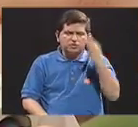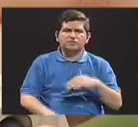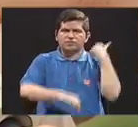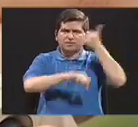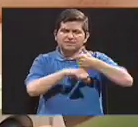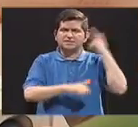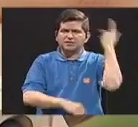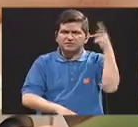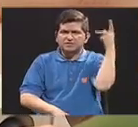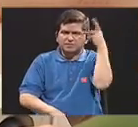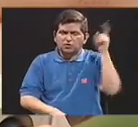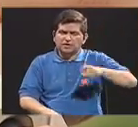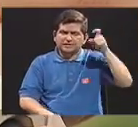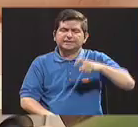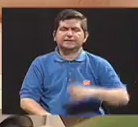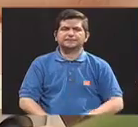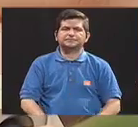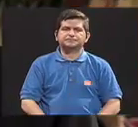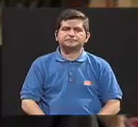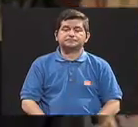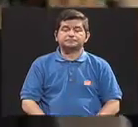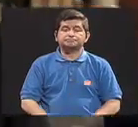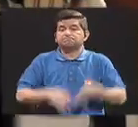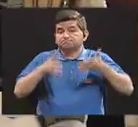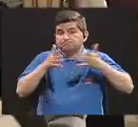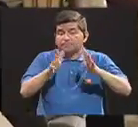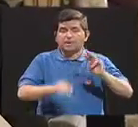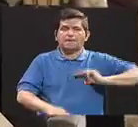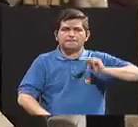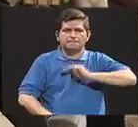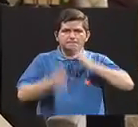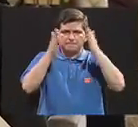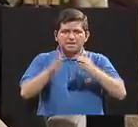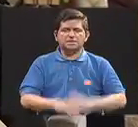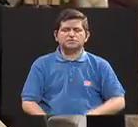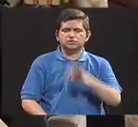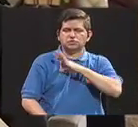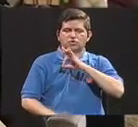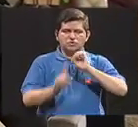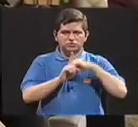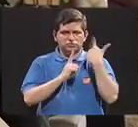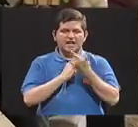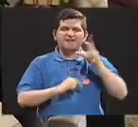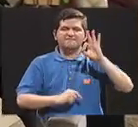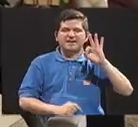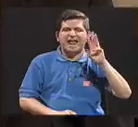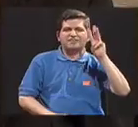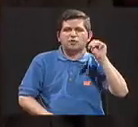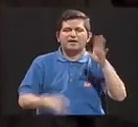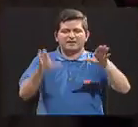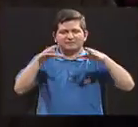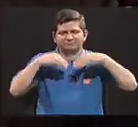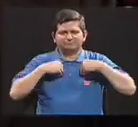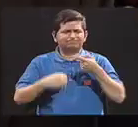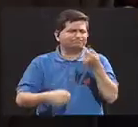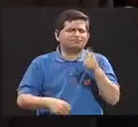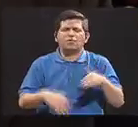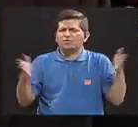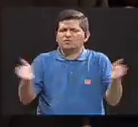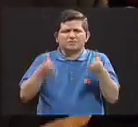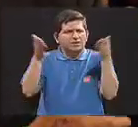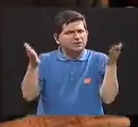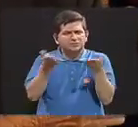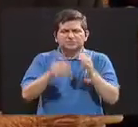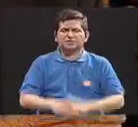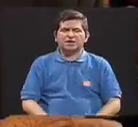se dicten las políticas que que son necesarias en tanto el ministro de bienestar social Fernando Marín reconoció que hay poca